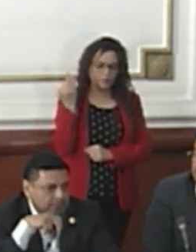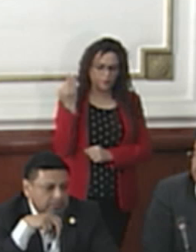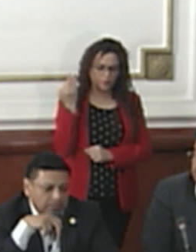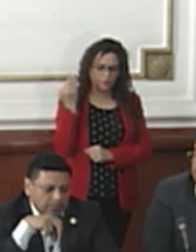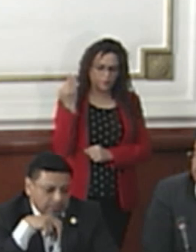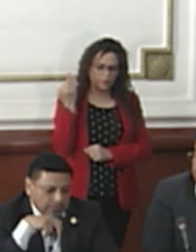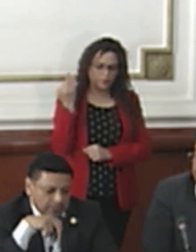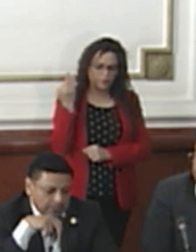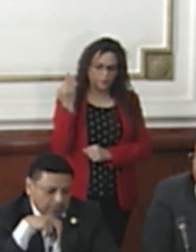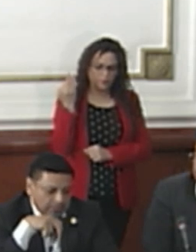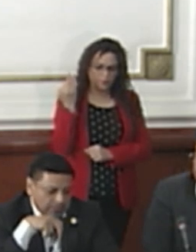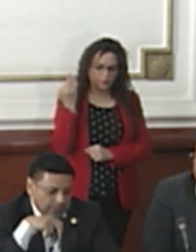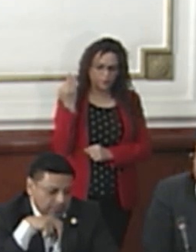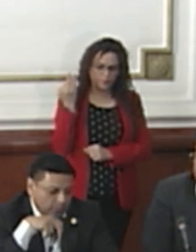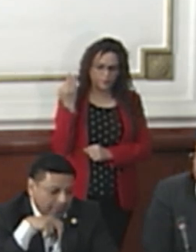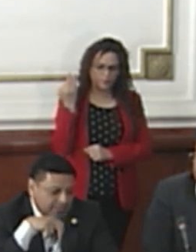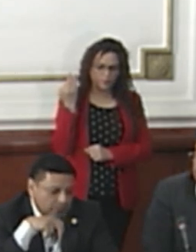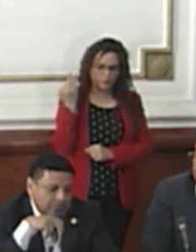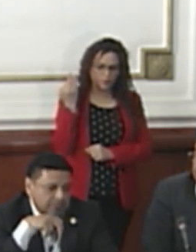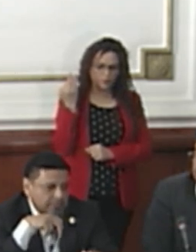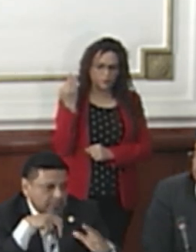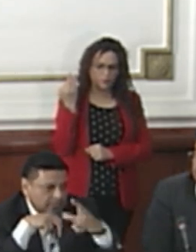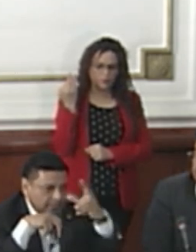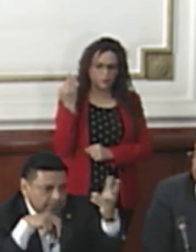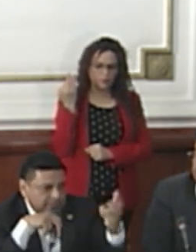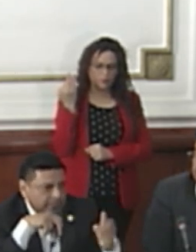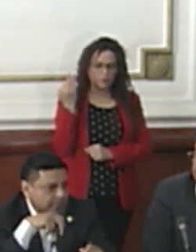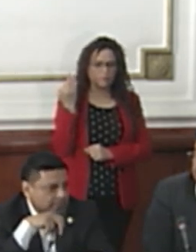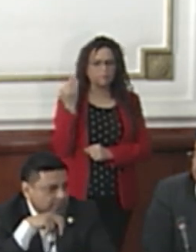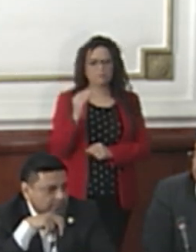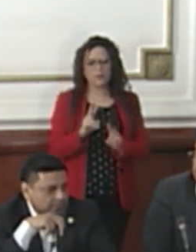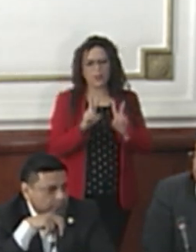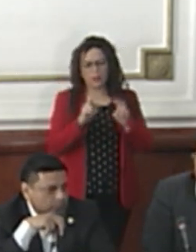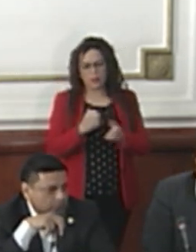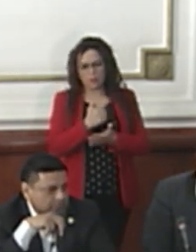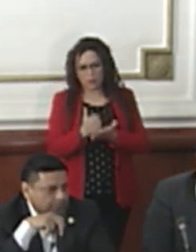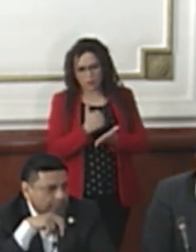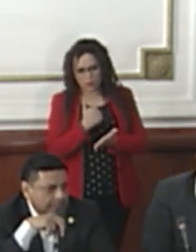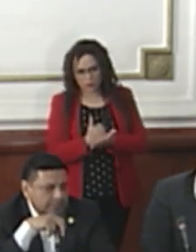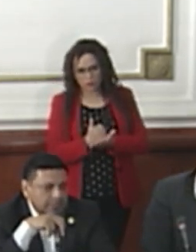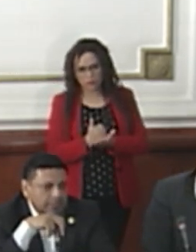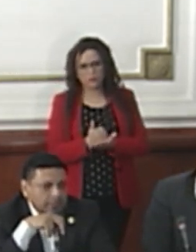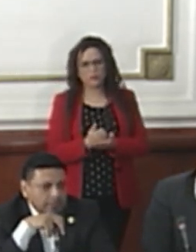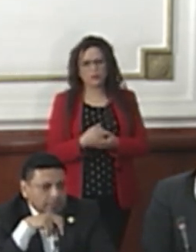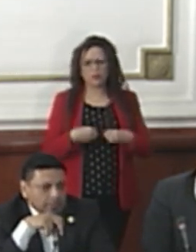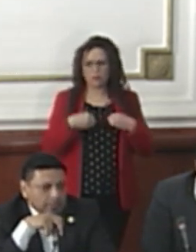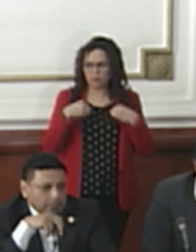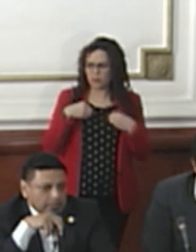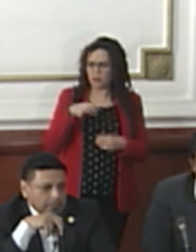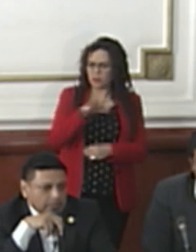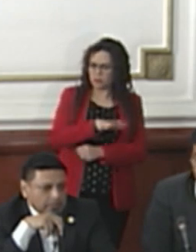ciudades y poblaciones de diferentes puntos del país.